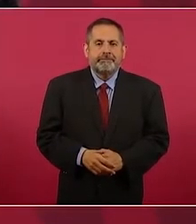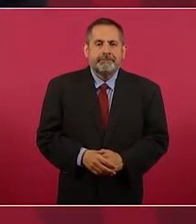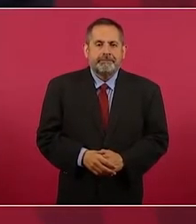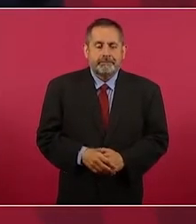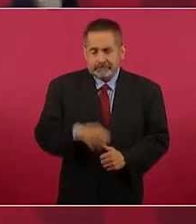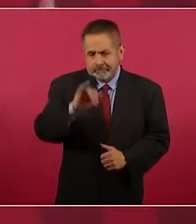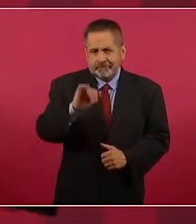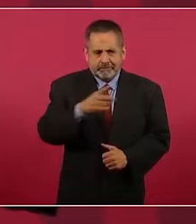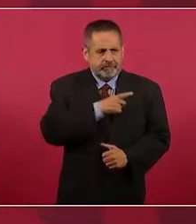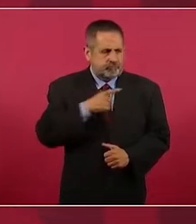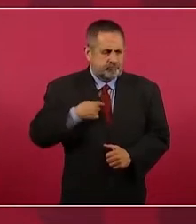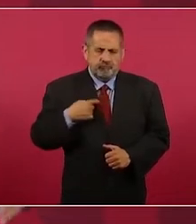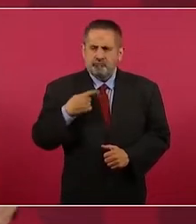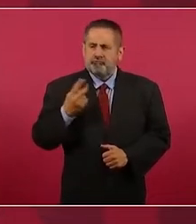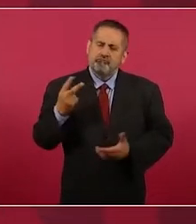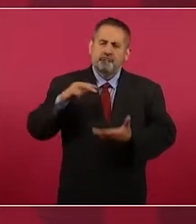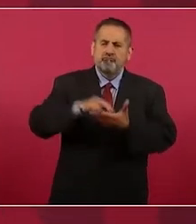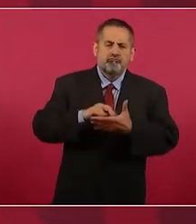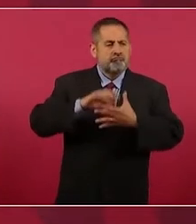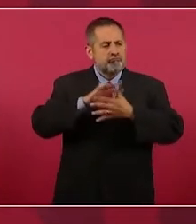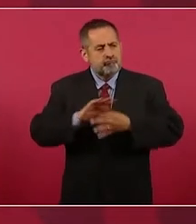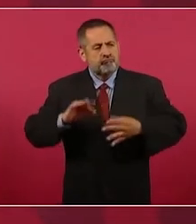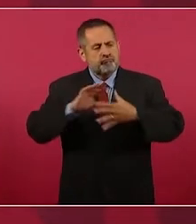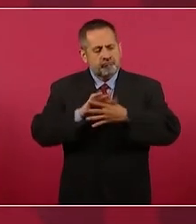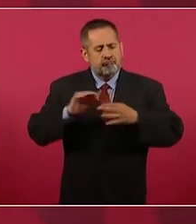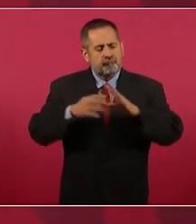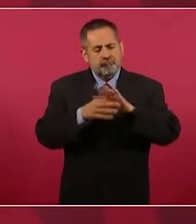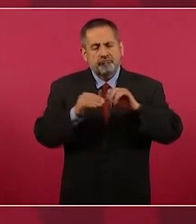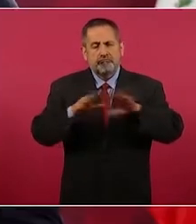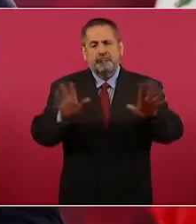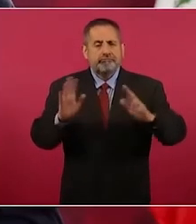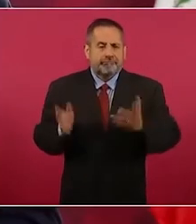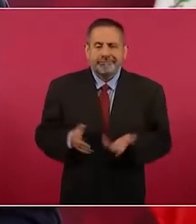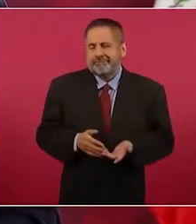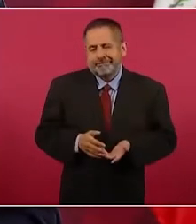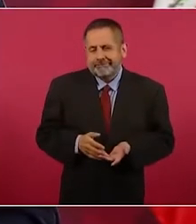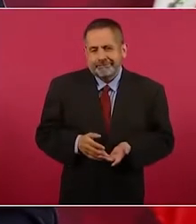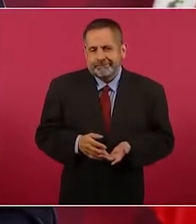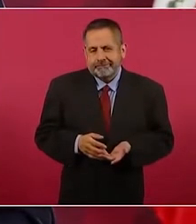Sí, pero debe dar una explicación. No es nada más